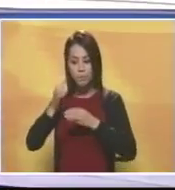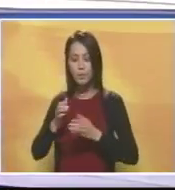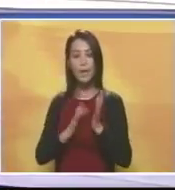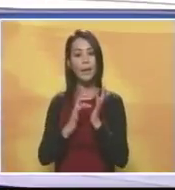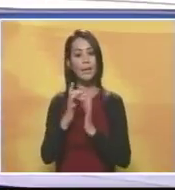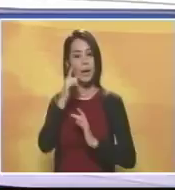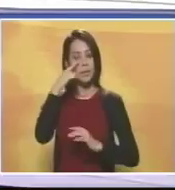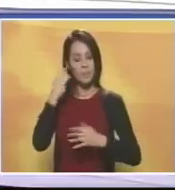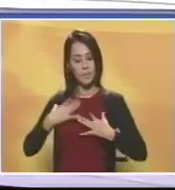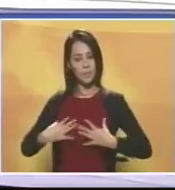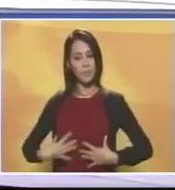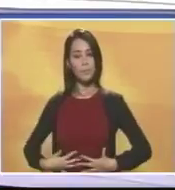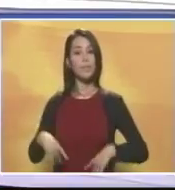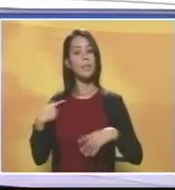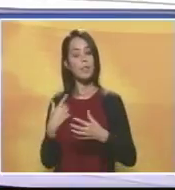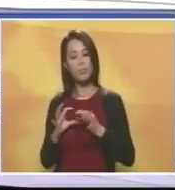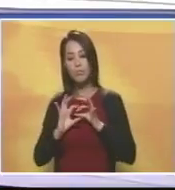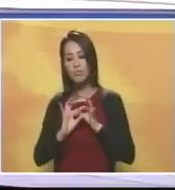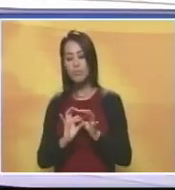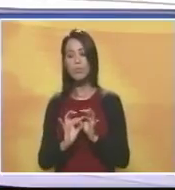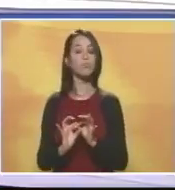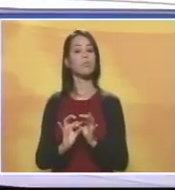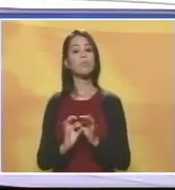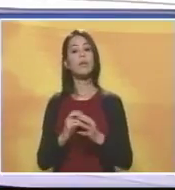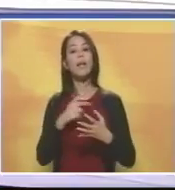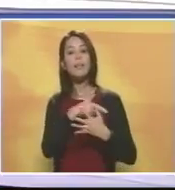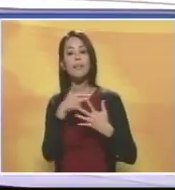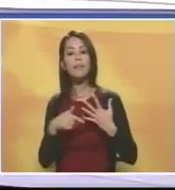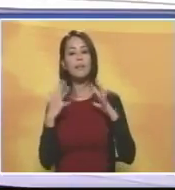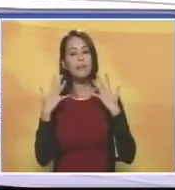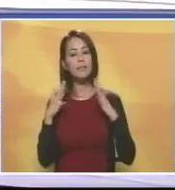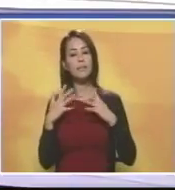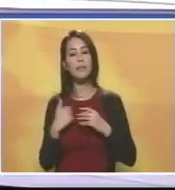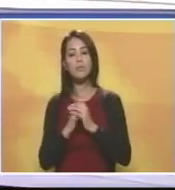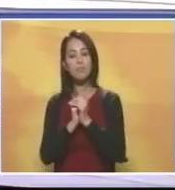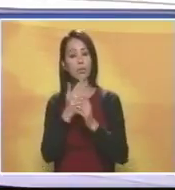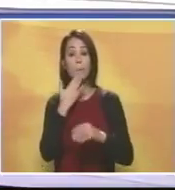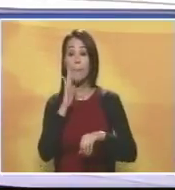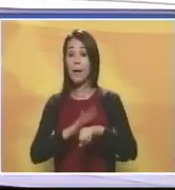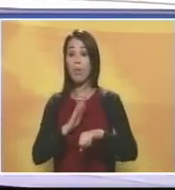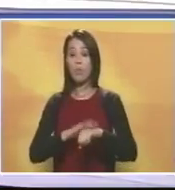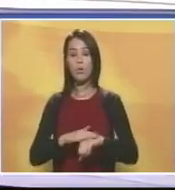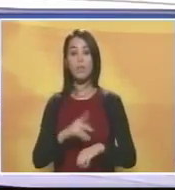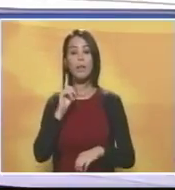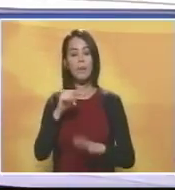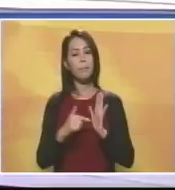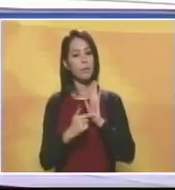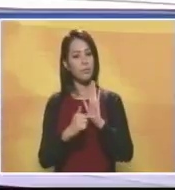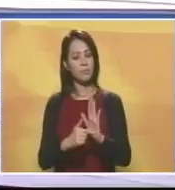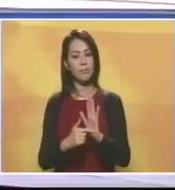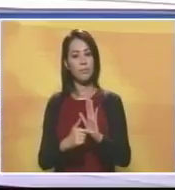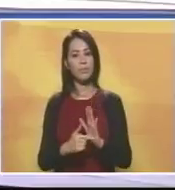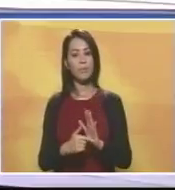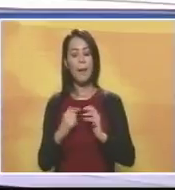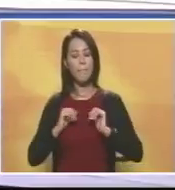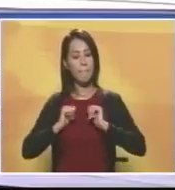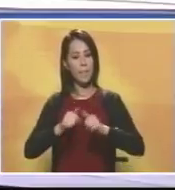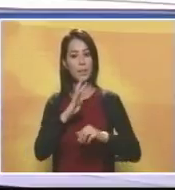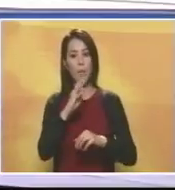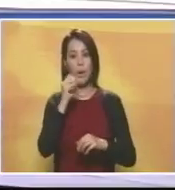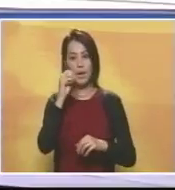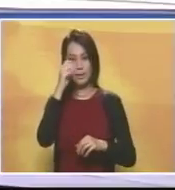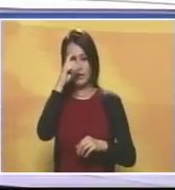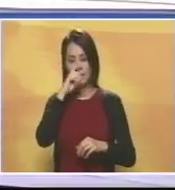y se unen a las distintas celebraciones litúrgicas para declararse como pecadores y a través del símbolo de la ceniza dar inicio a la